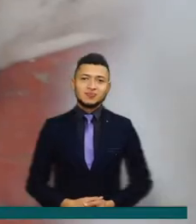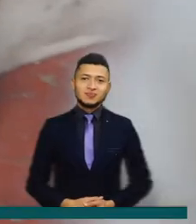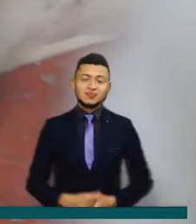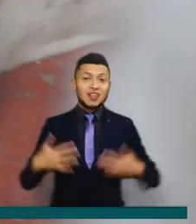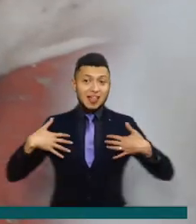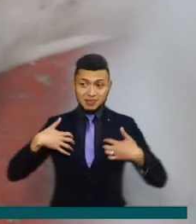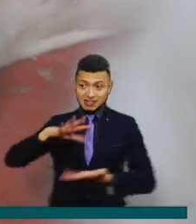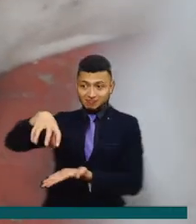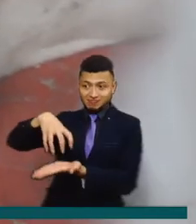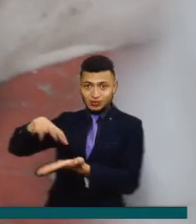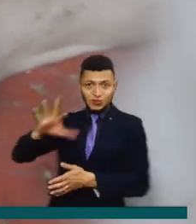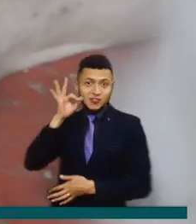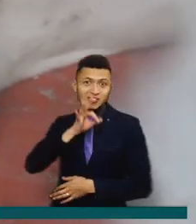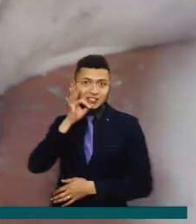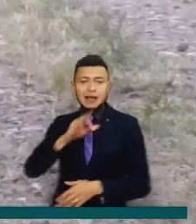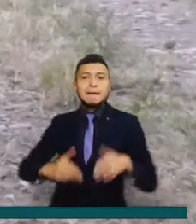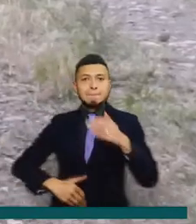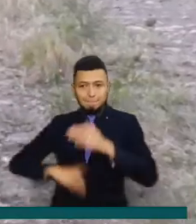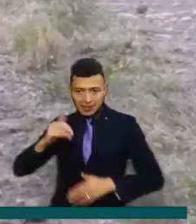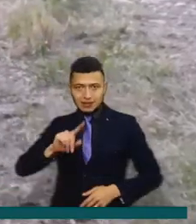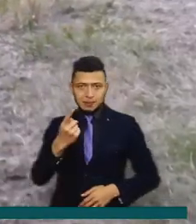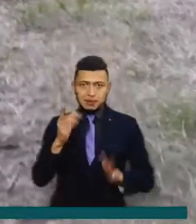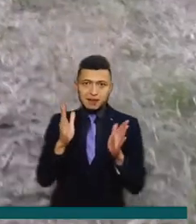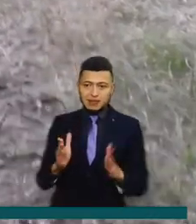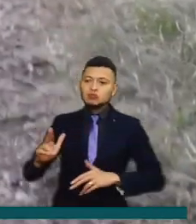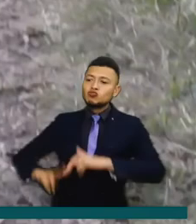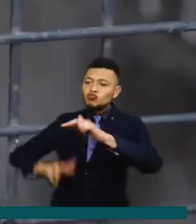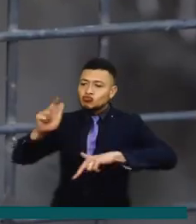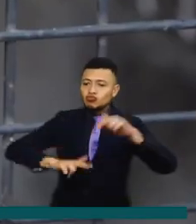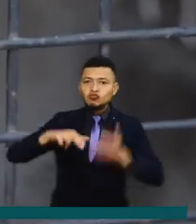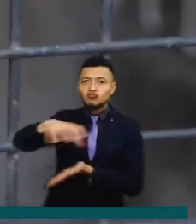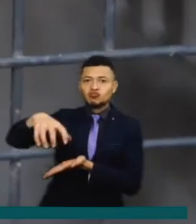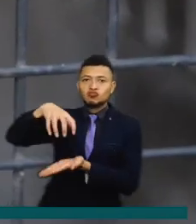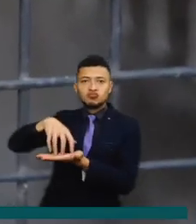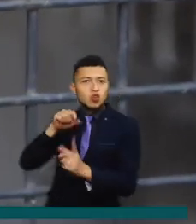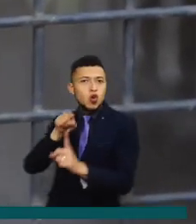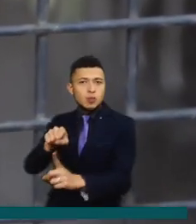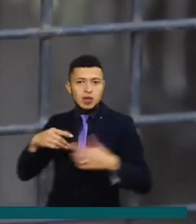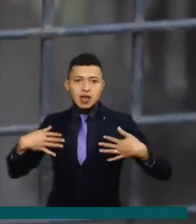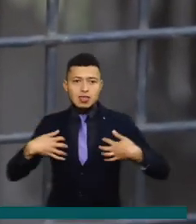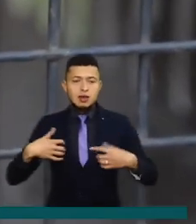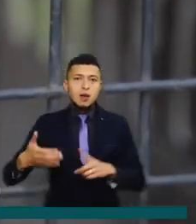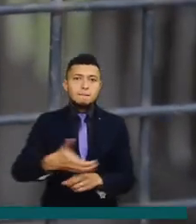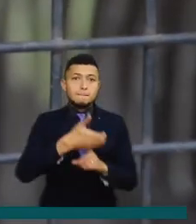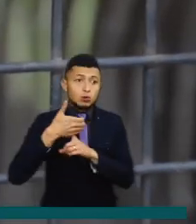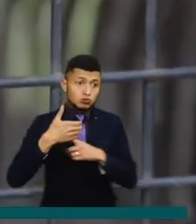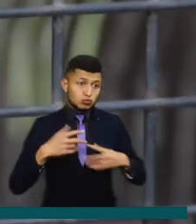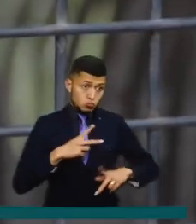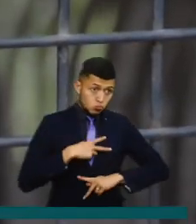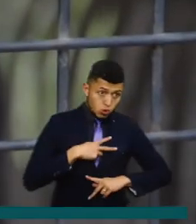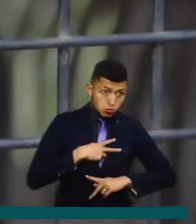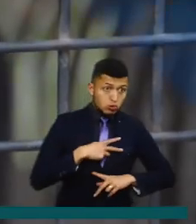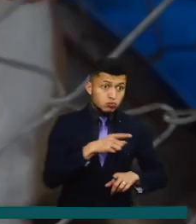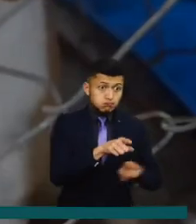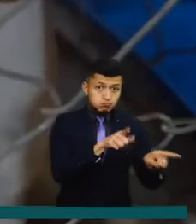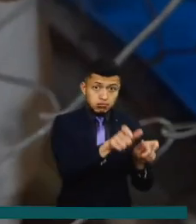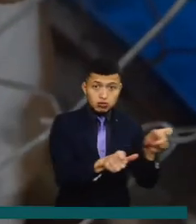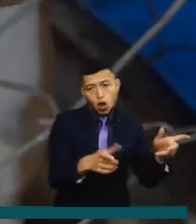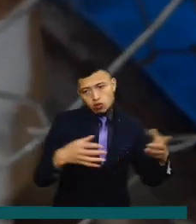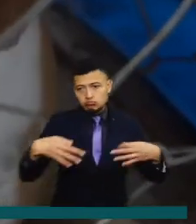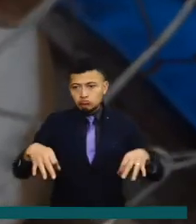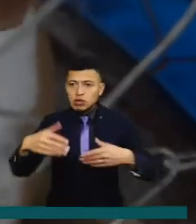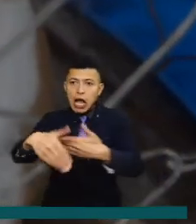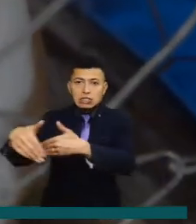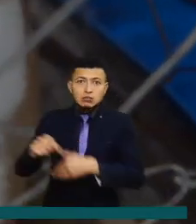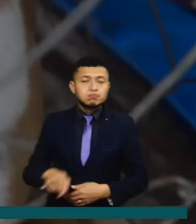Centro Animal en Villavicencio. Comenzó la primera fase de la construcción de este espacio dedicado a la protección de los animales con o sin dueño.